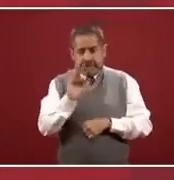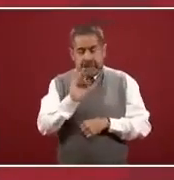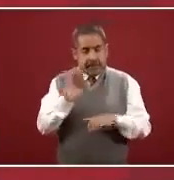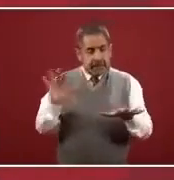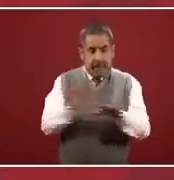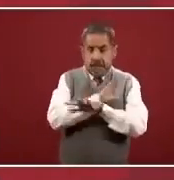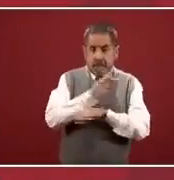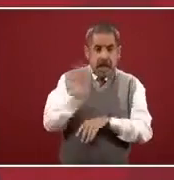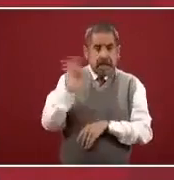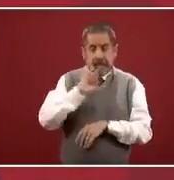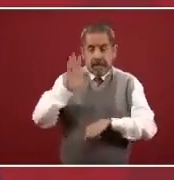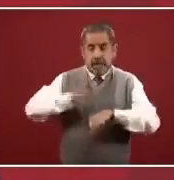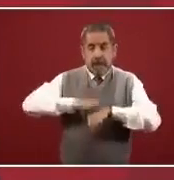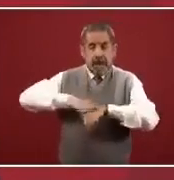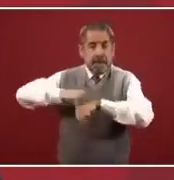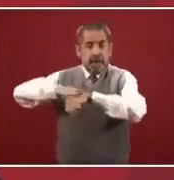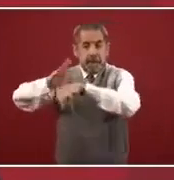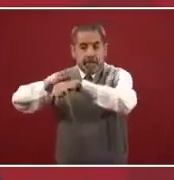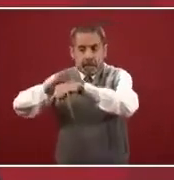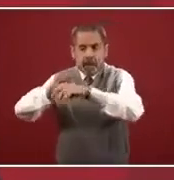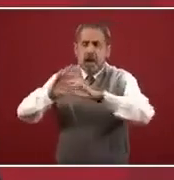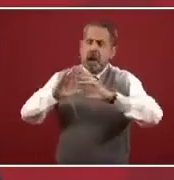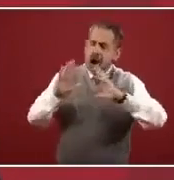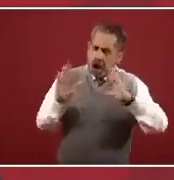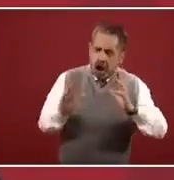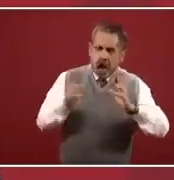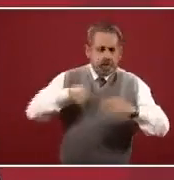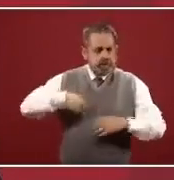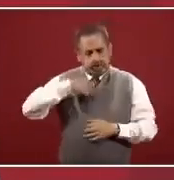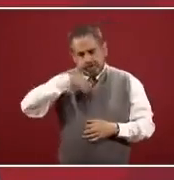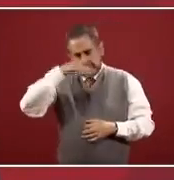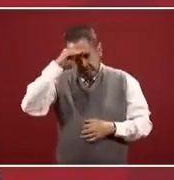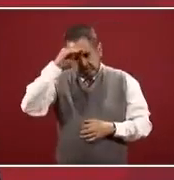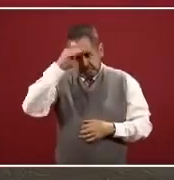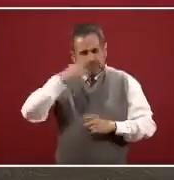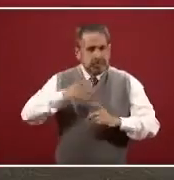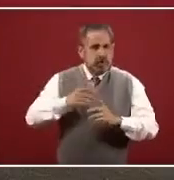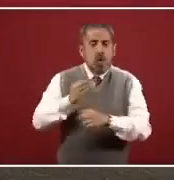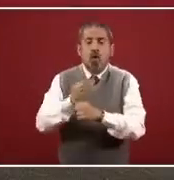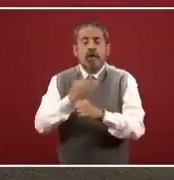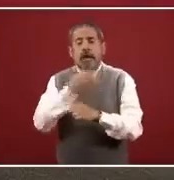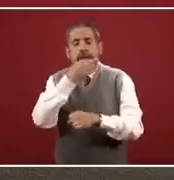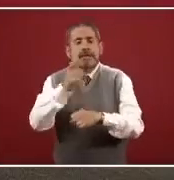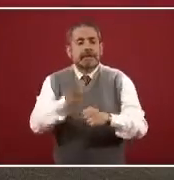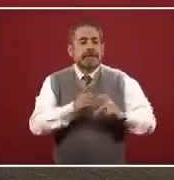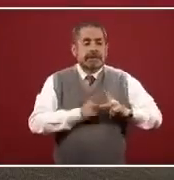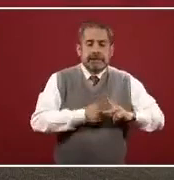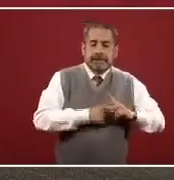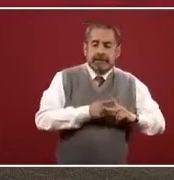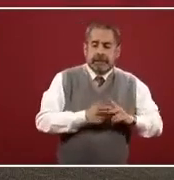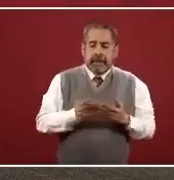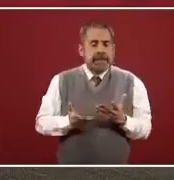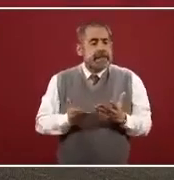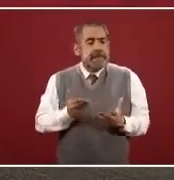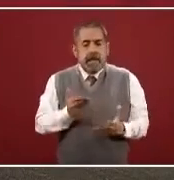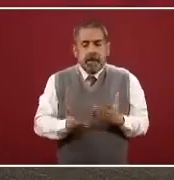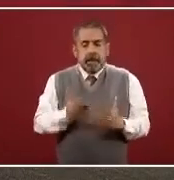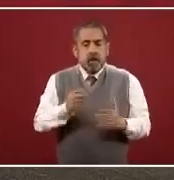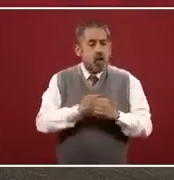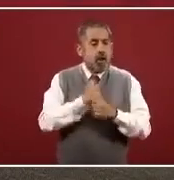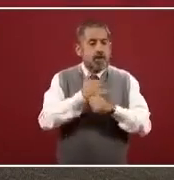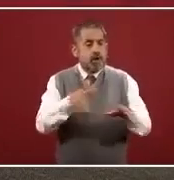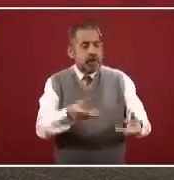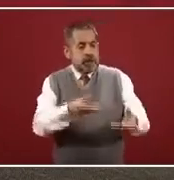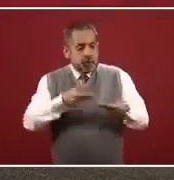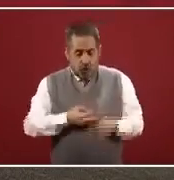diferente en lo observado, tenemos que estar conscientes que estas estimaciones son dadas o son calculadas con la información que tenemos